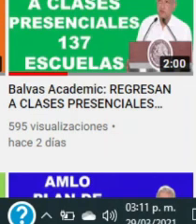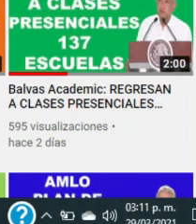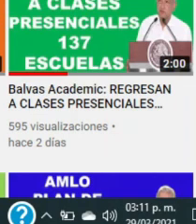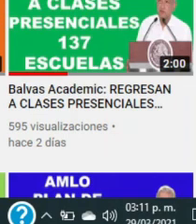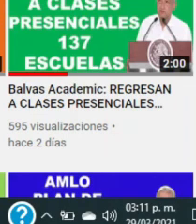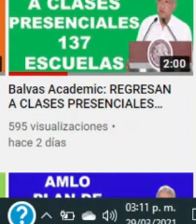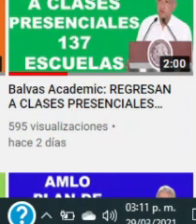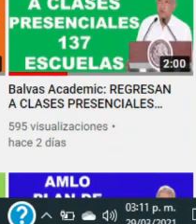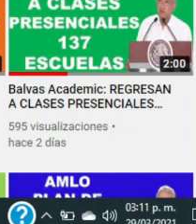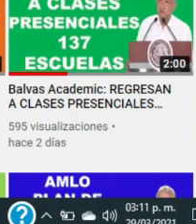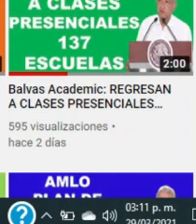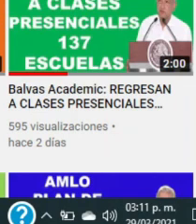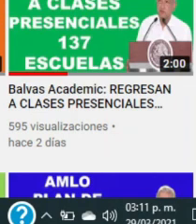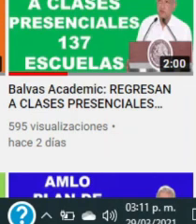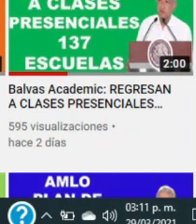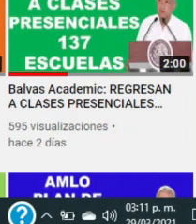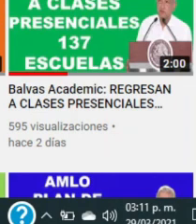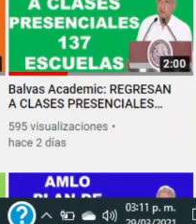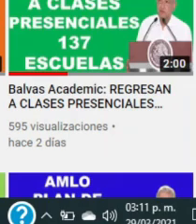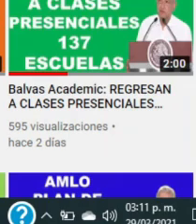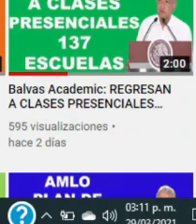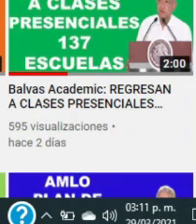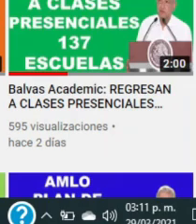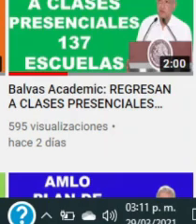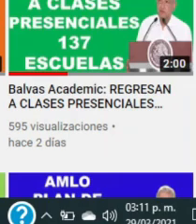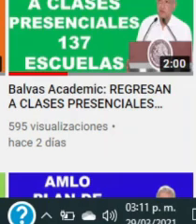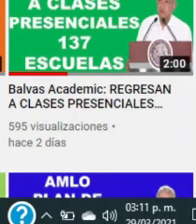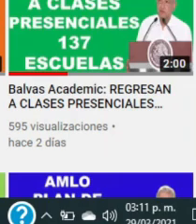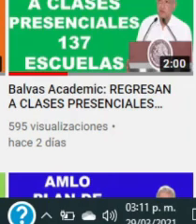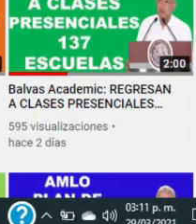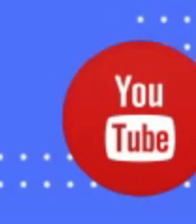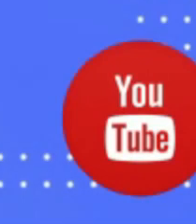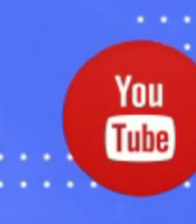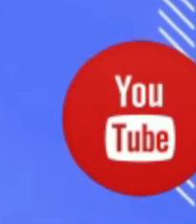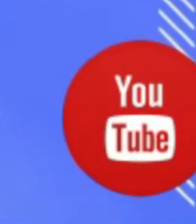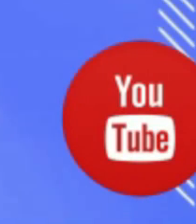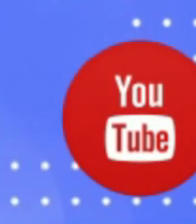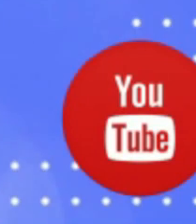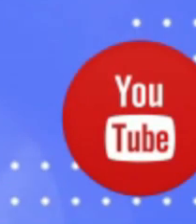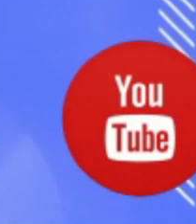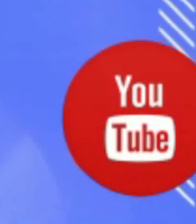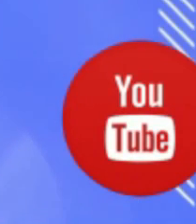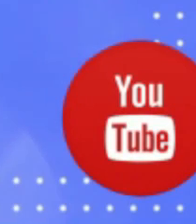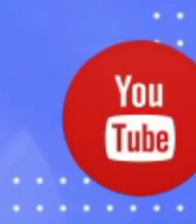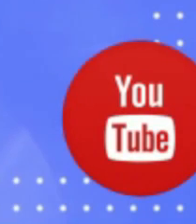que estamos compartiendo. Gracias.